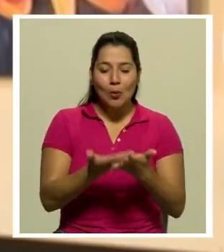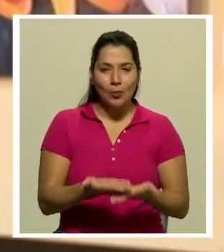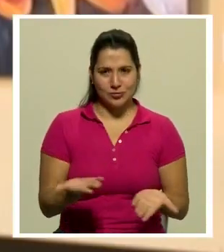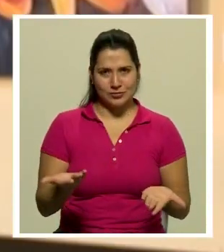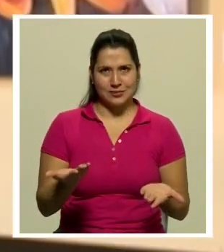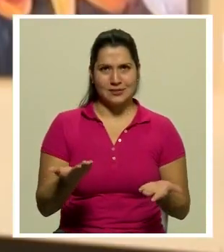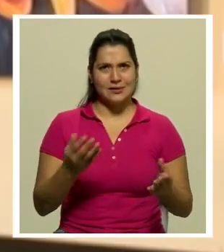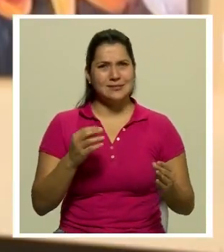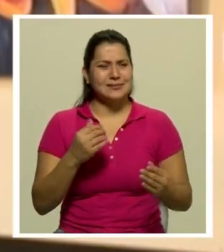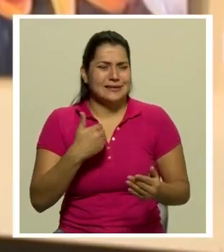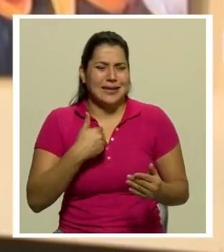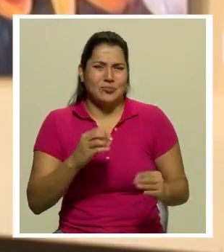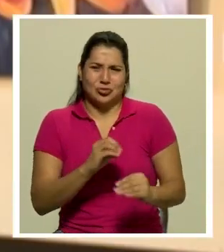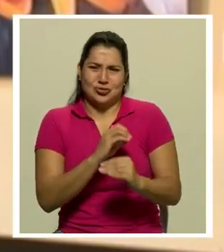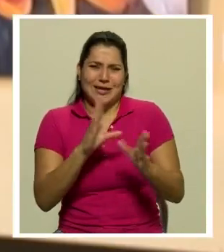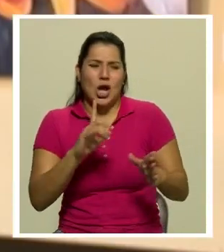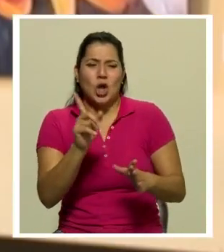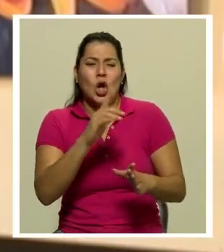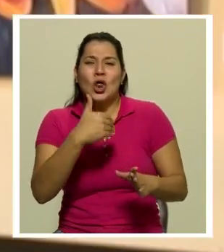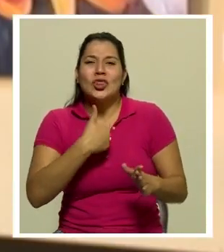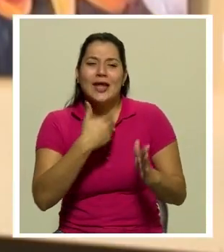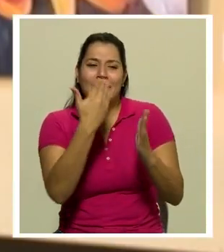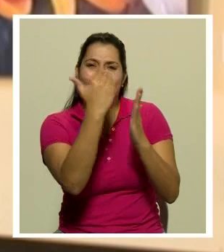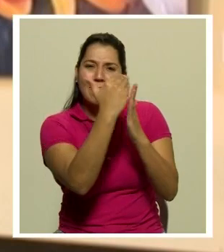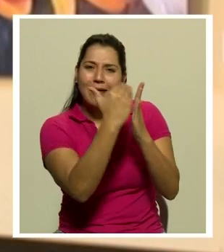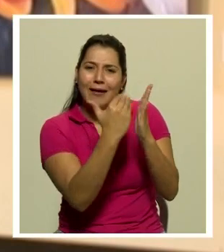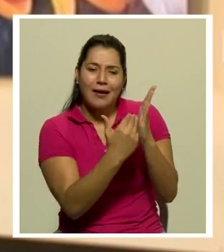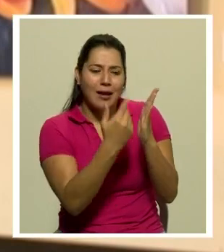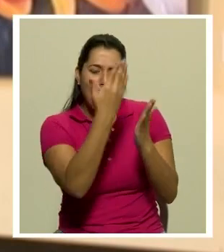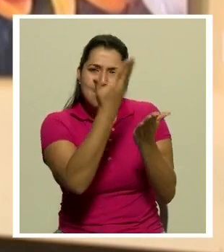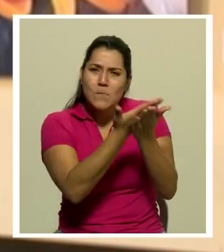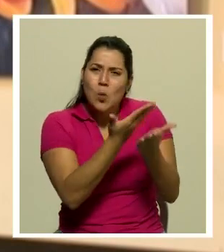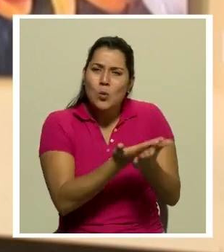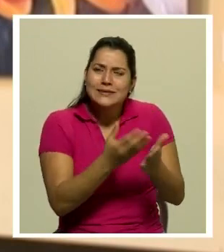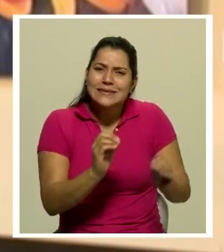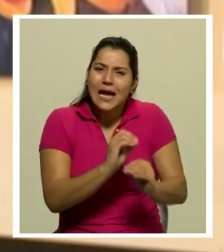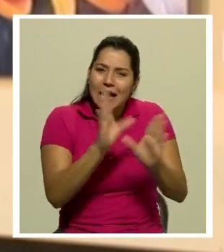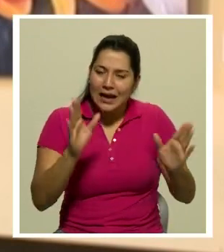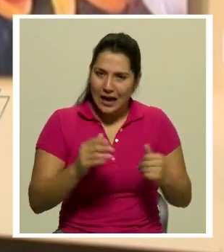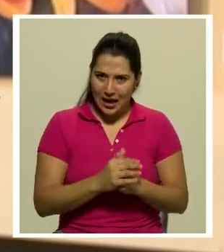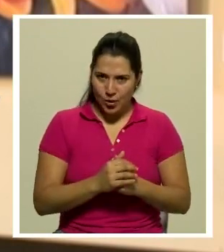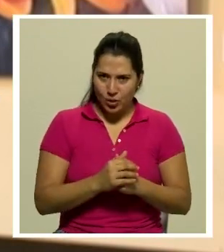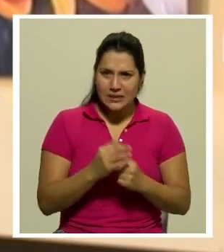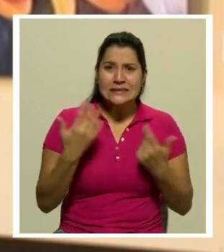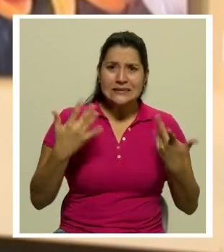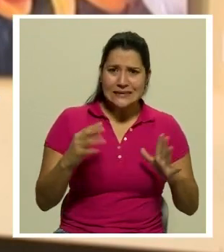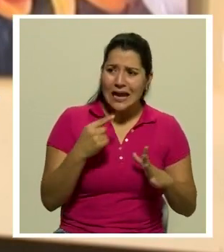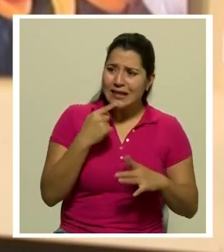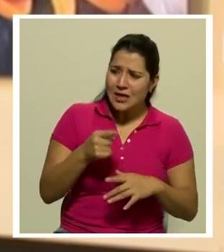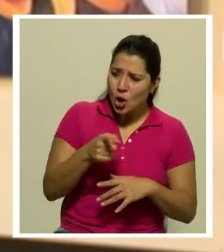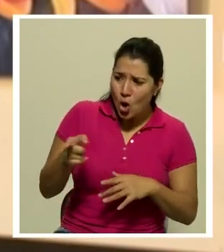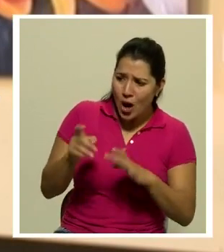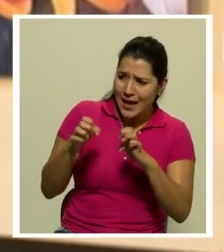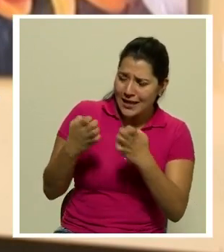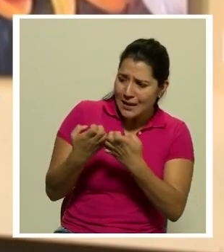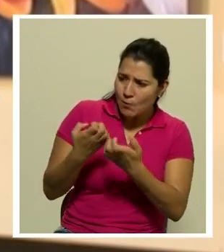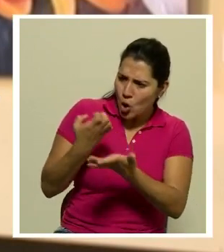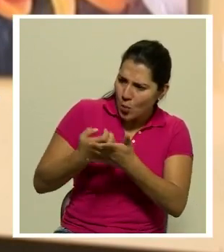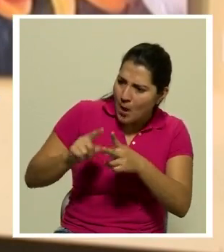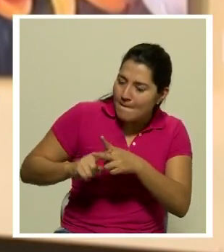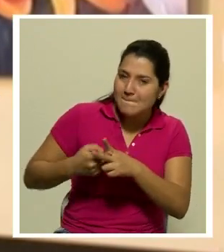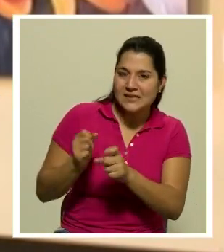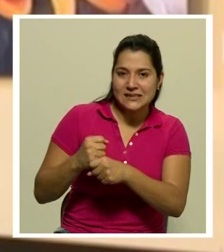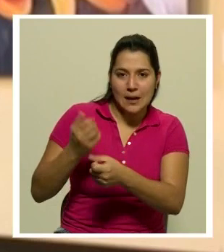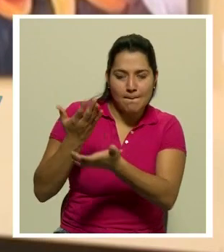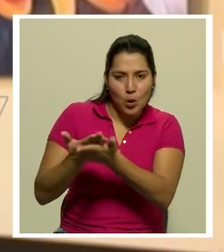camino claro. Él anuncia que vienen a anunciar en estos días porque ha instruido a su equipo económico a trabajar en las propuestas. Entonces, ¿de qué